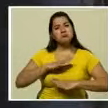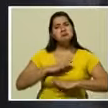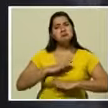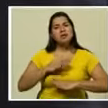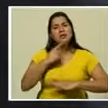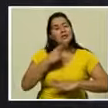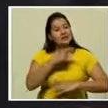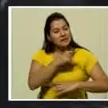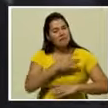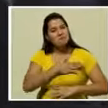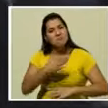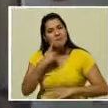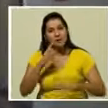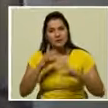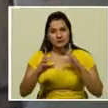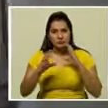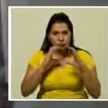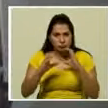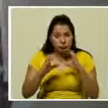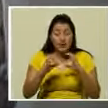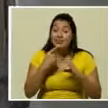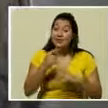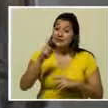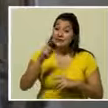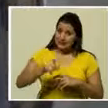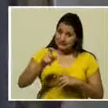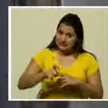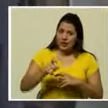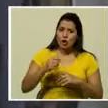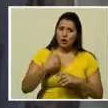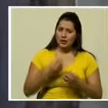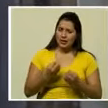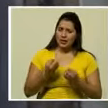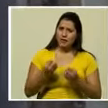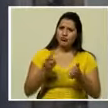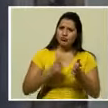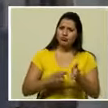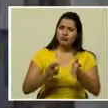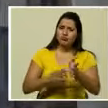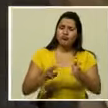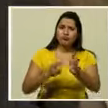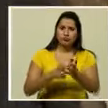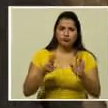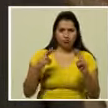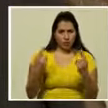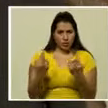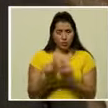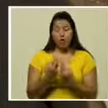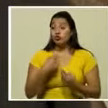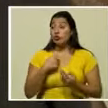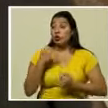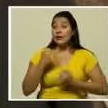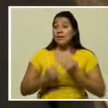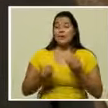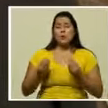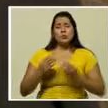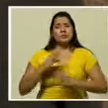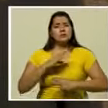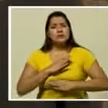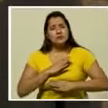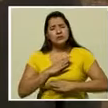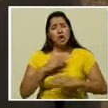el diálogo, e insistió en la necesidad de reunirse periódicamente. Salgo muy satisfecho, muy contento